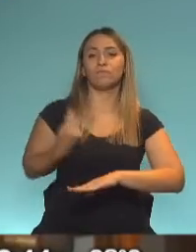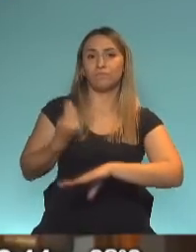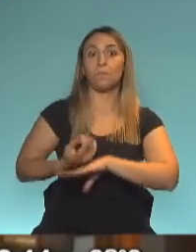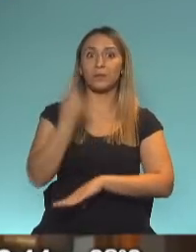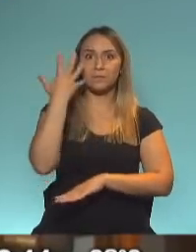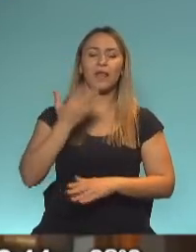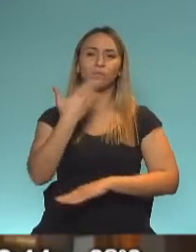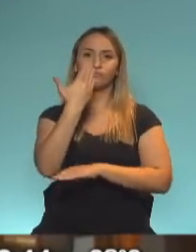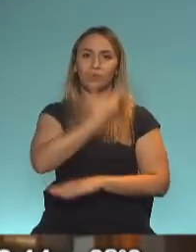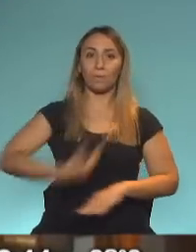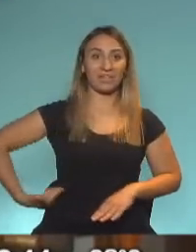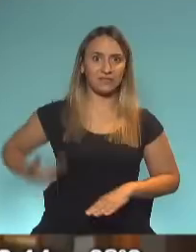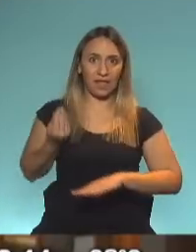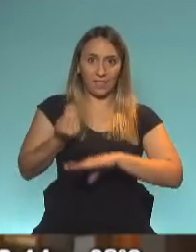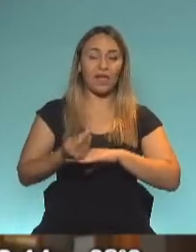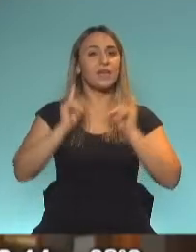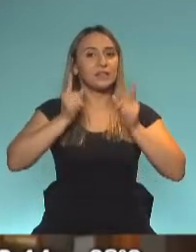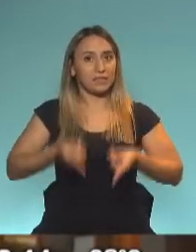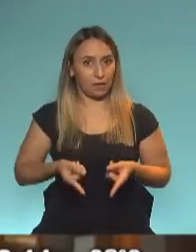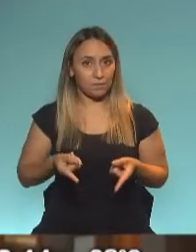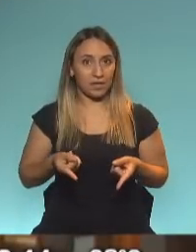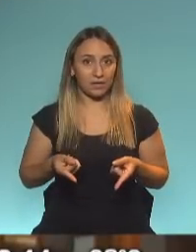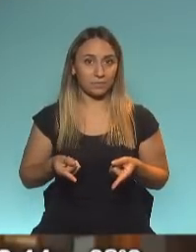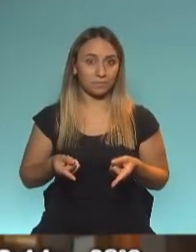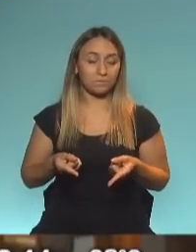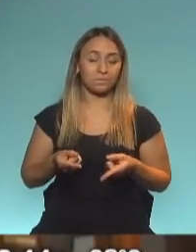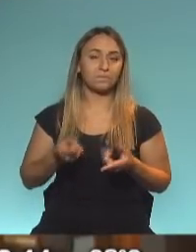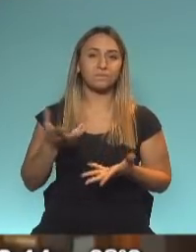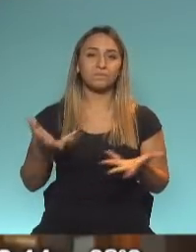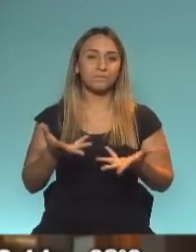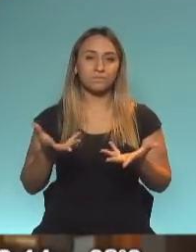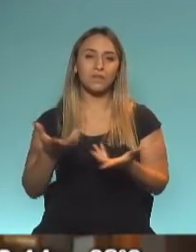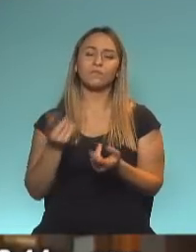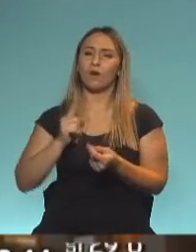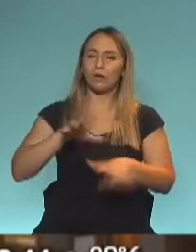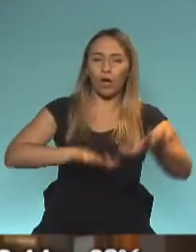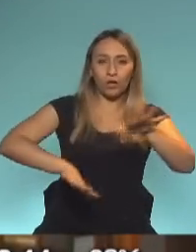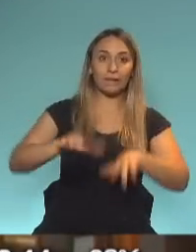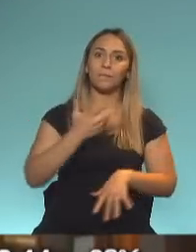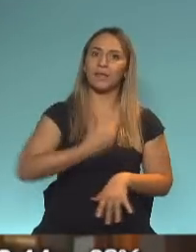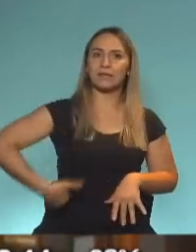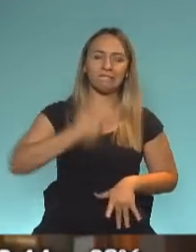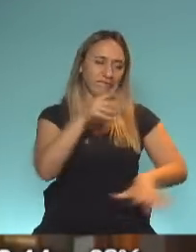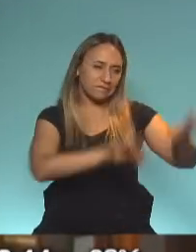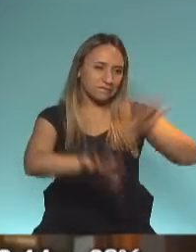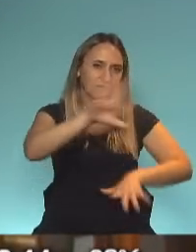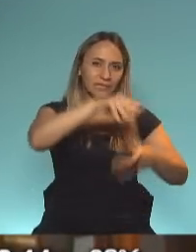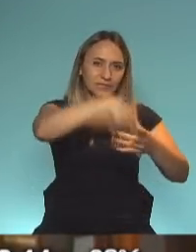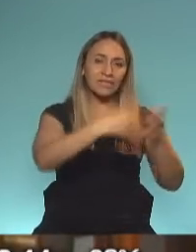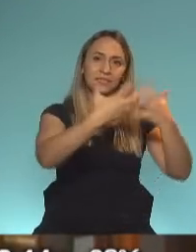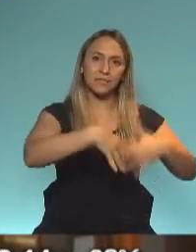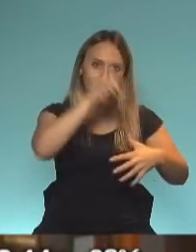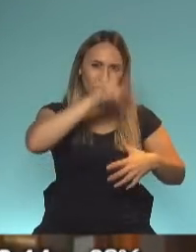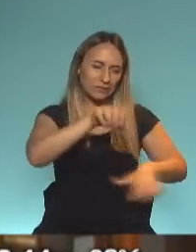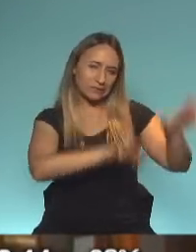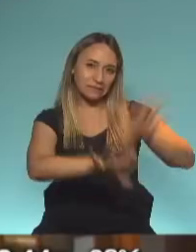presidente, y también lo está llevando adelante con intentos de algún reordenamiento del sistema judicial, pero es una situación que